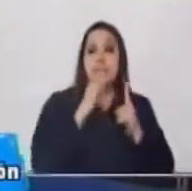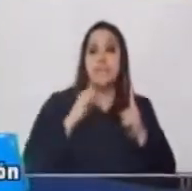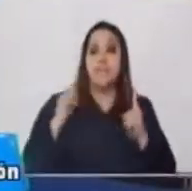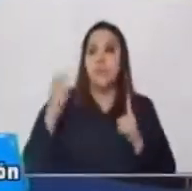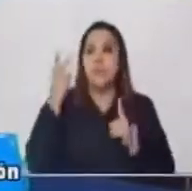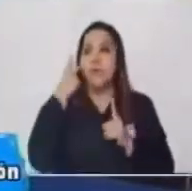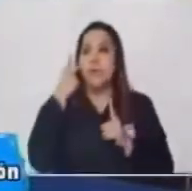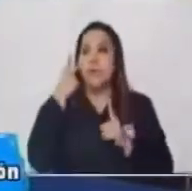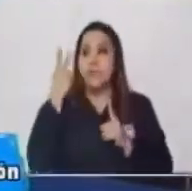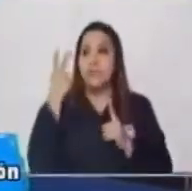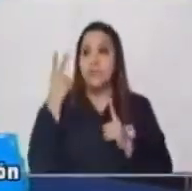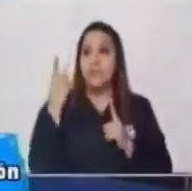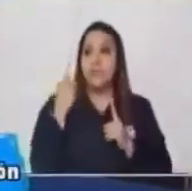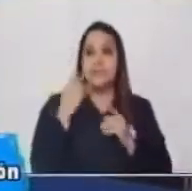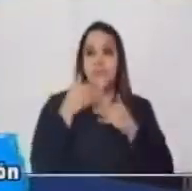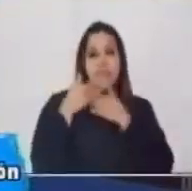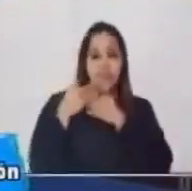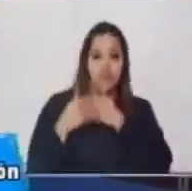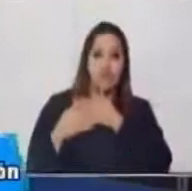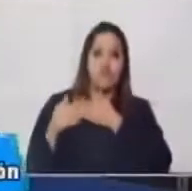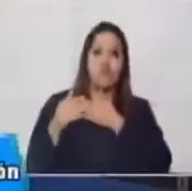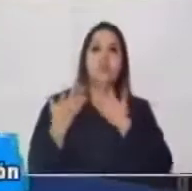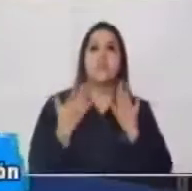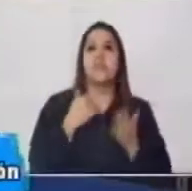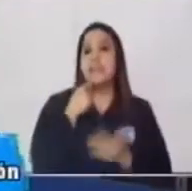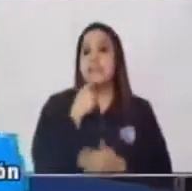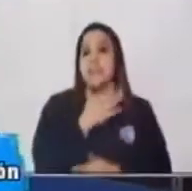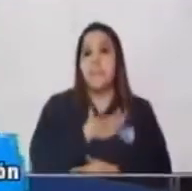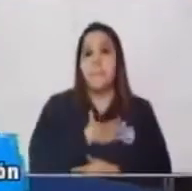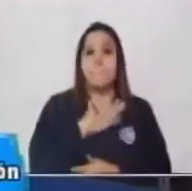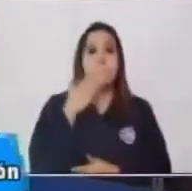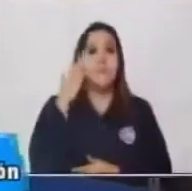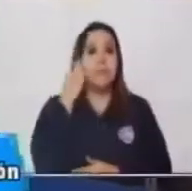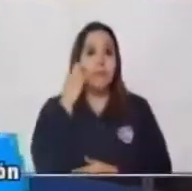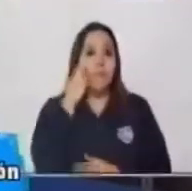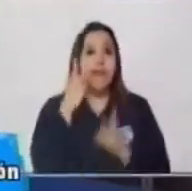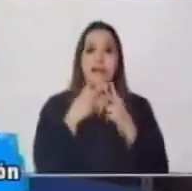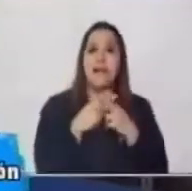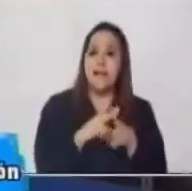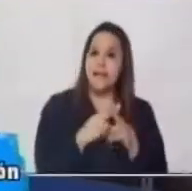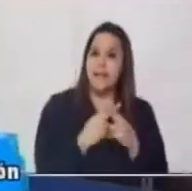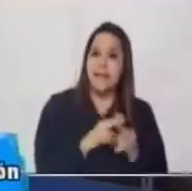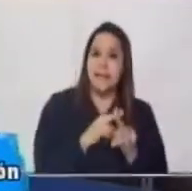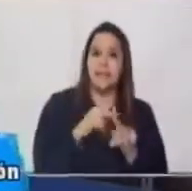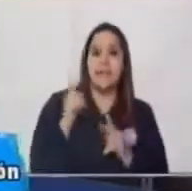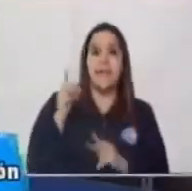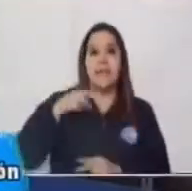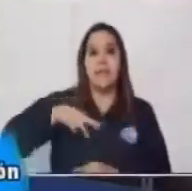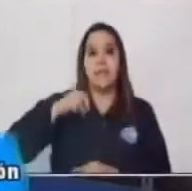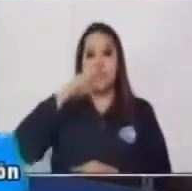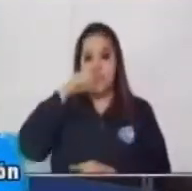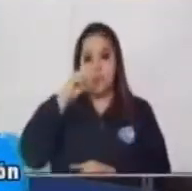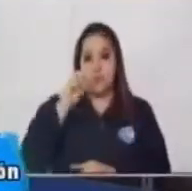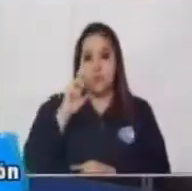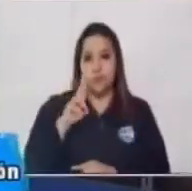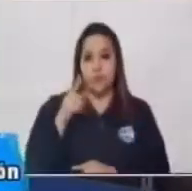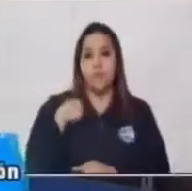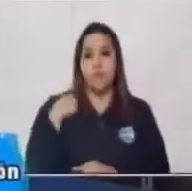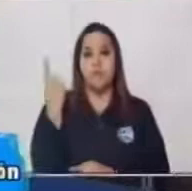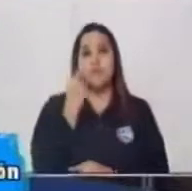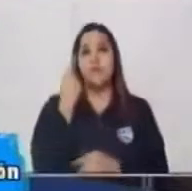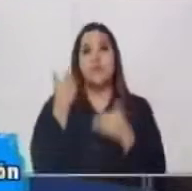te he mostrado a lo largo de la clase. Dice, mi papá arregla el motor. Lo primero que voy a hacer es separarlo en sujeto y